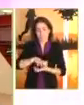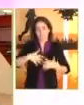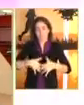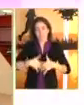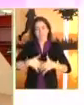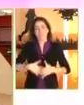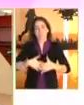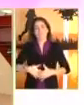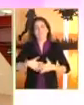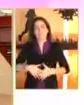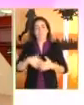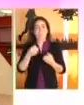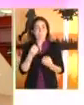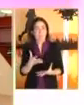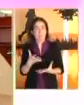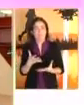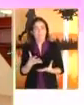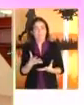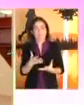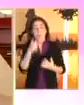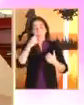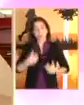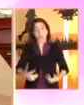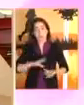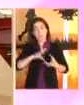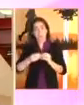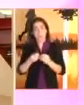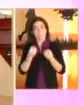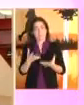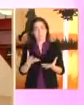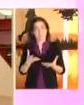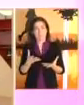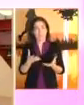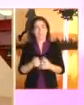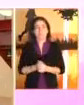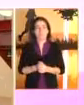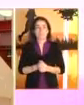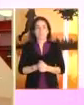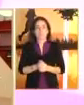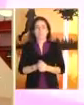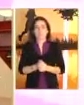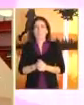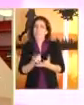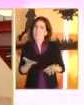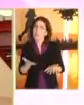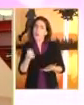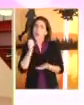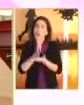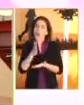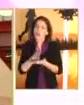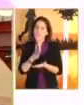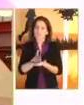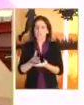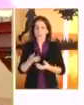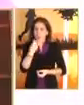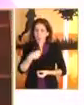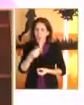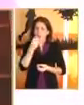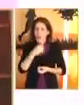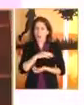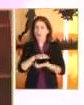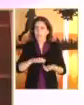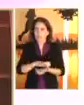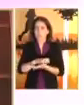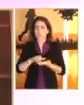más fácilmente masticable. Es por eso, es precisamente porque las carnes acaban siendo muy pesadas. Es una proteína más difícil de digerir. Y tiene